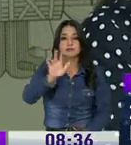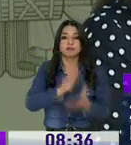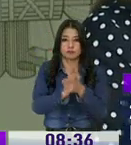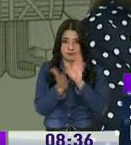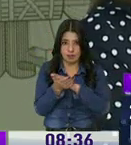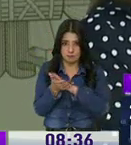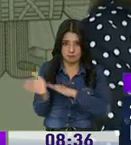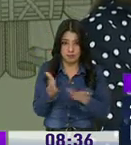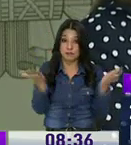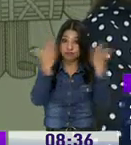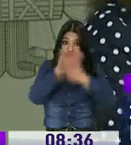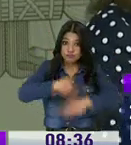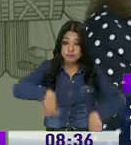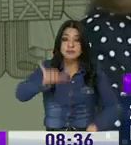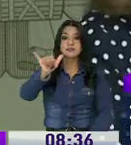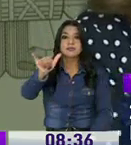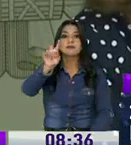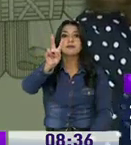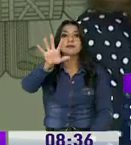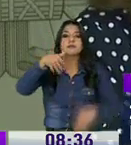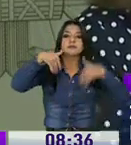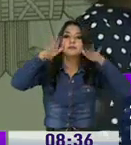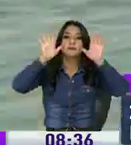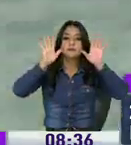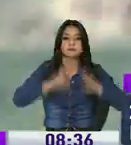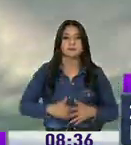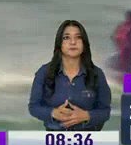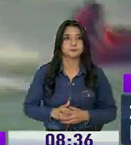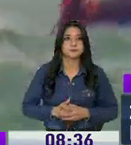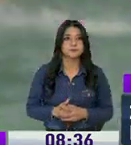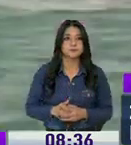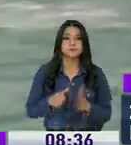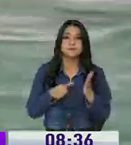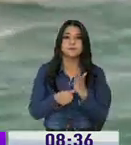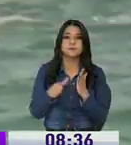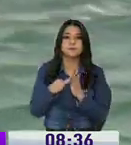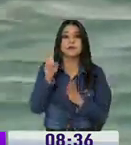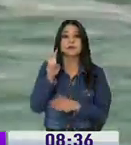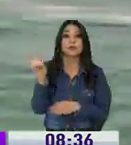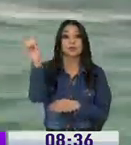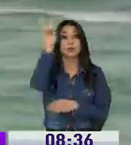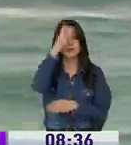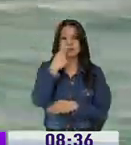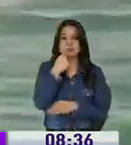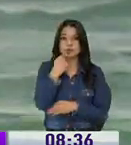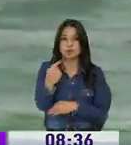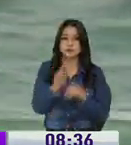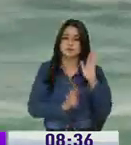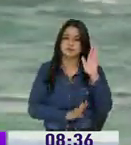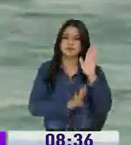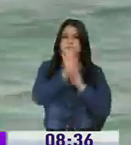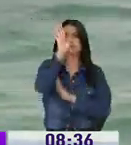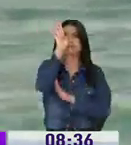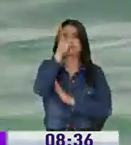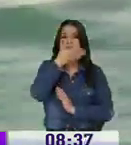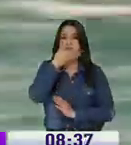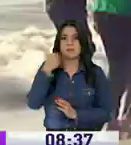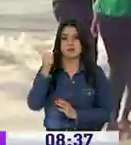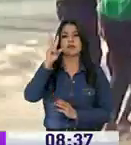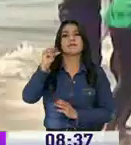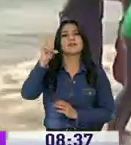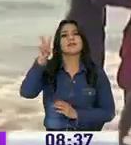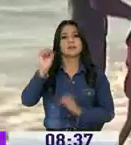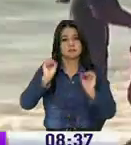noviembre, terminando con el sábado 25 de diciembre. Desde el Ministerio de Turismo se espera que el sector crezca aún más este